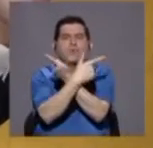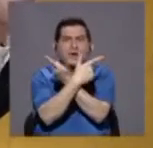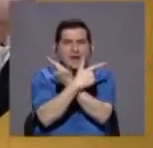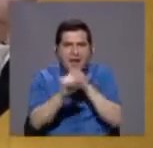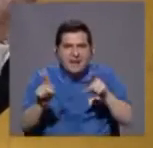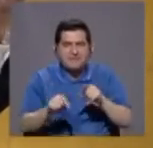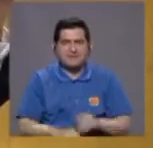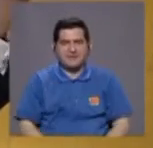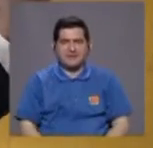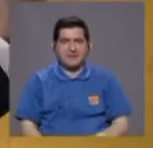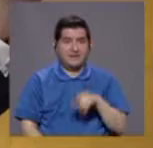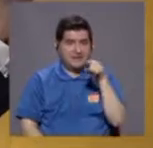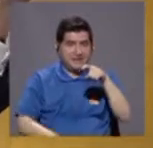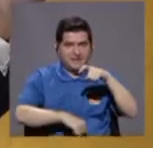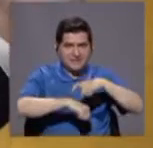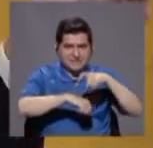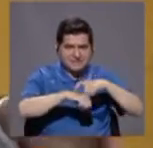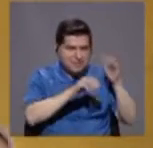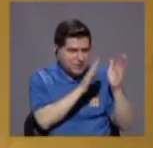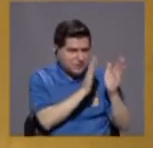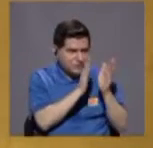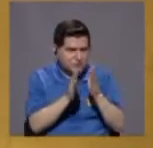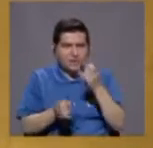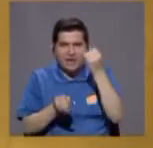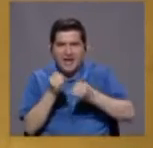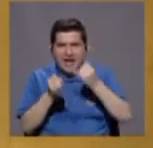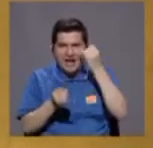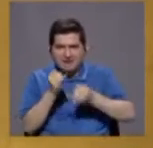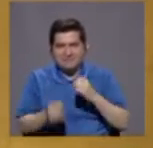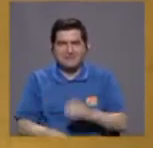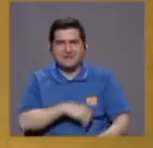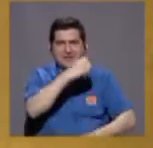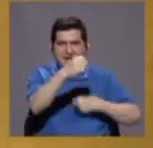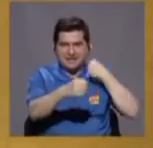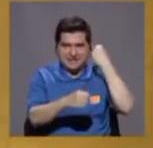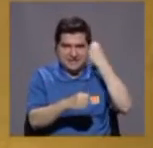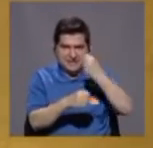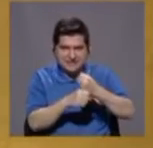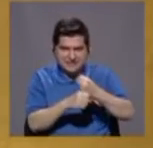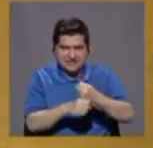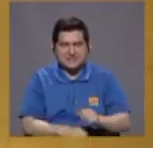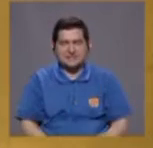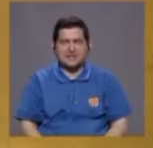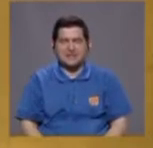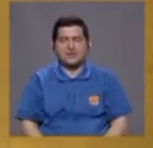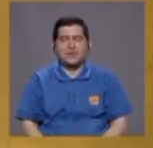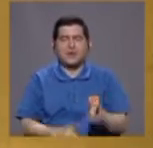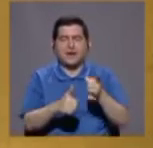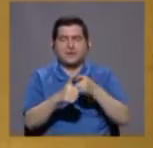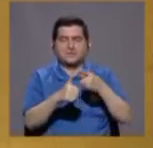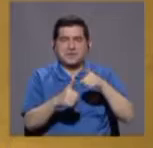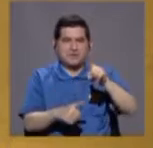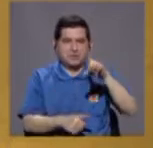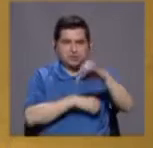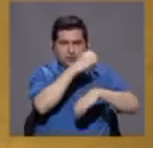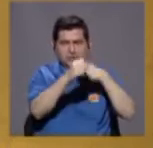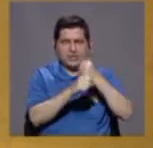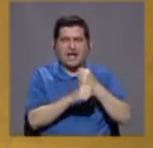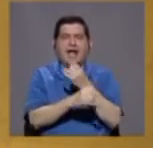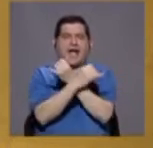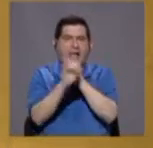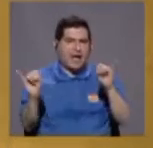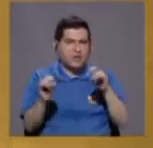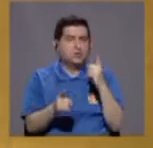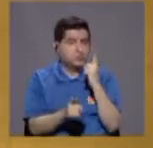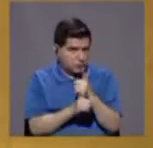se está organizando hacia finales de los primeros 100 años de independencia. ¿Me